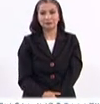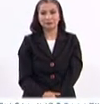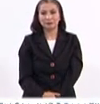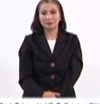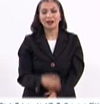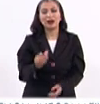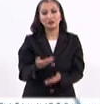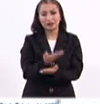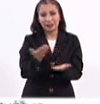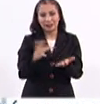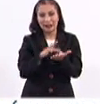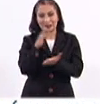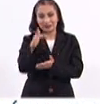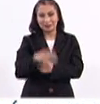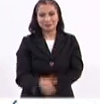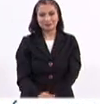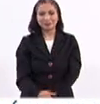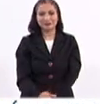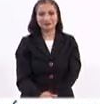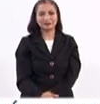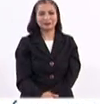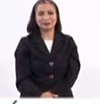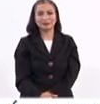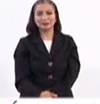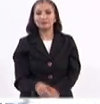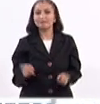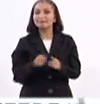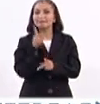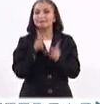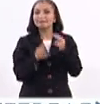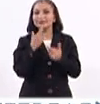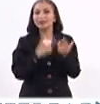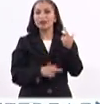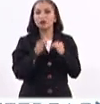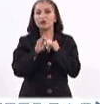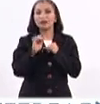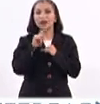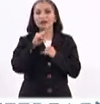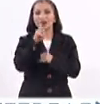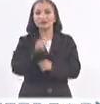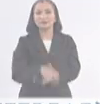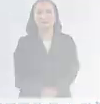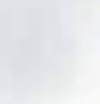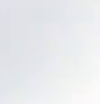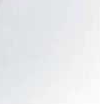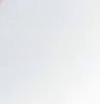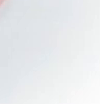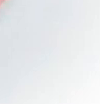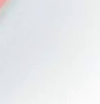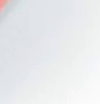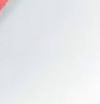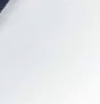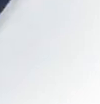A ustedes. Gracias. Gracias. Vamos a hacer una breve pausa y regresamos al final de Interfaz.